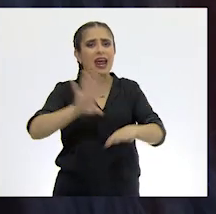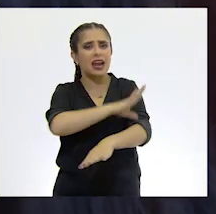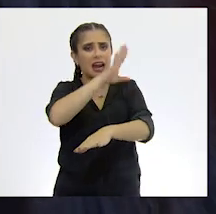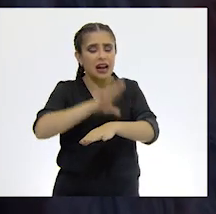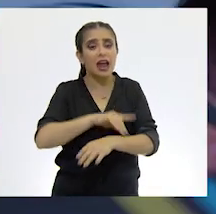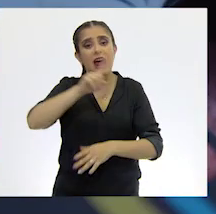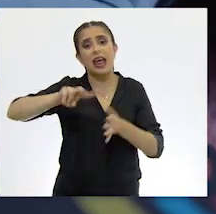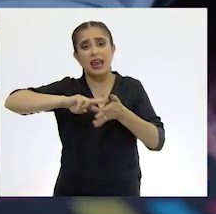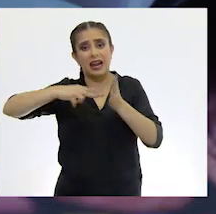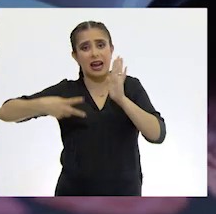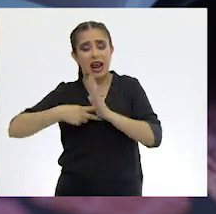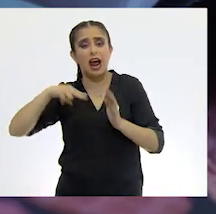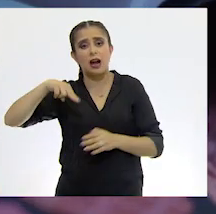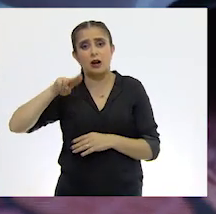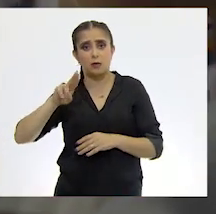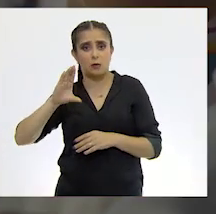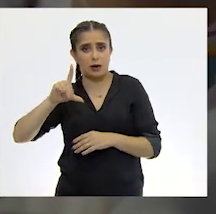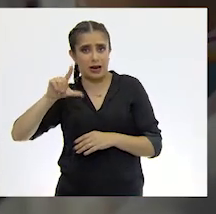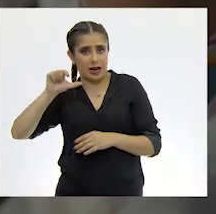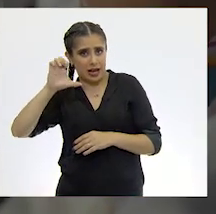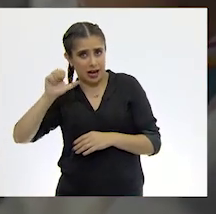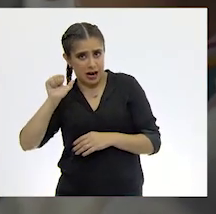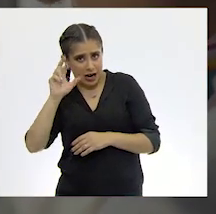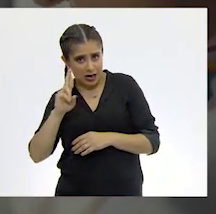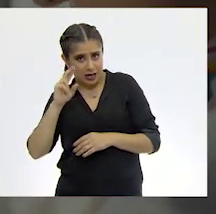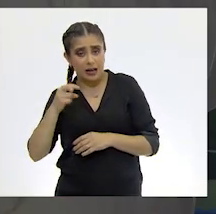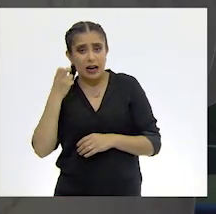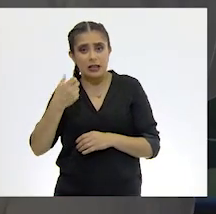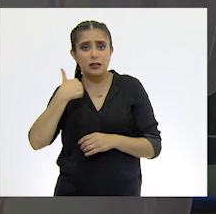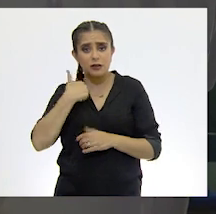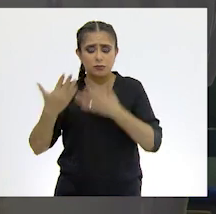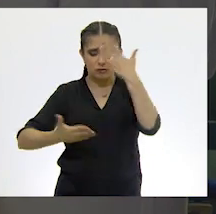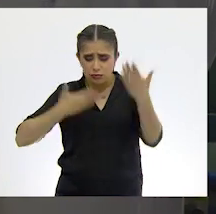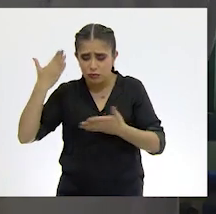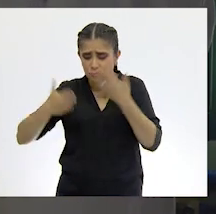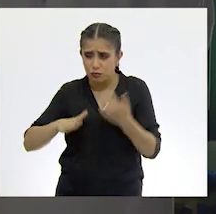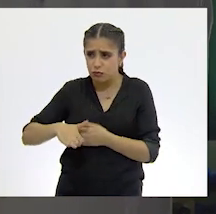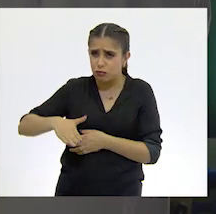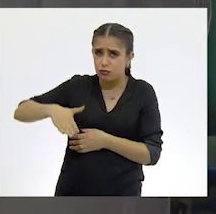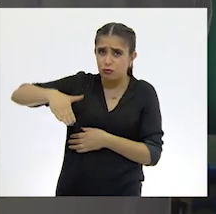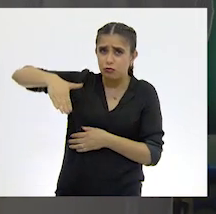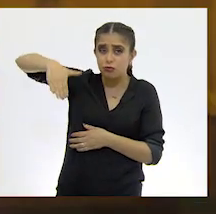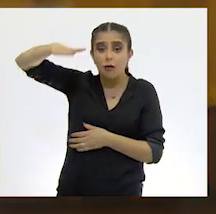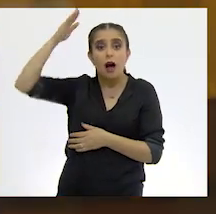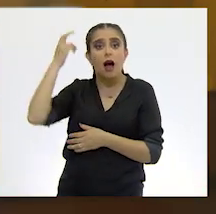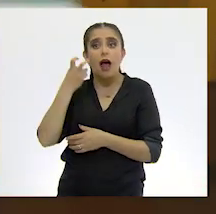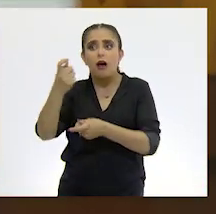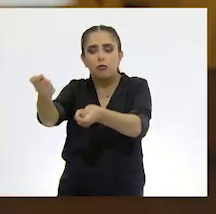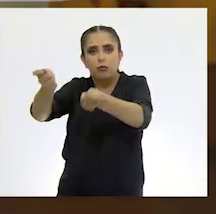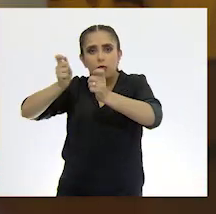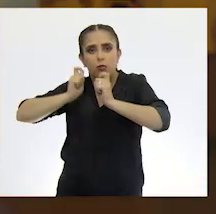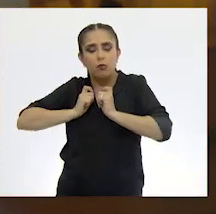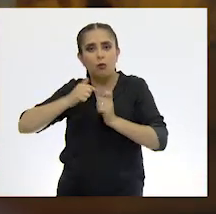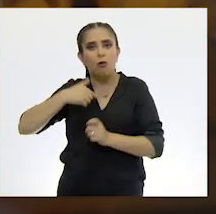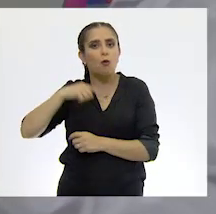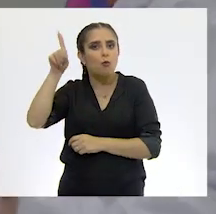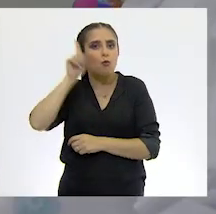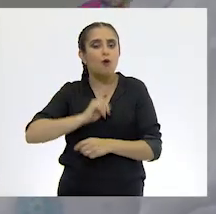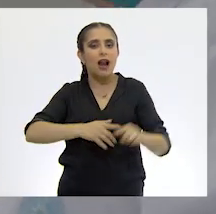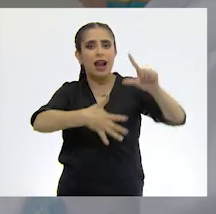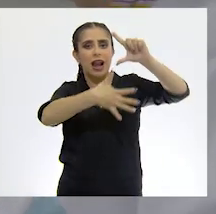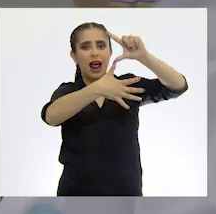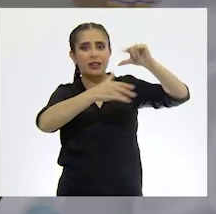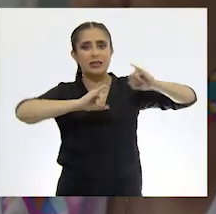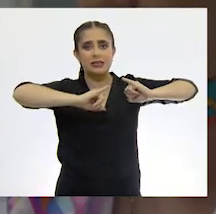después ingeniería nuclear. Todo ese trabajo y estudio me hicieron ser la primera mujer en dirigir uno de los